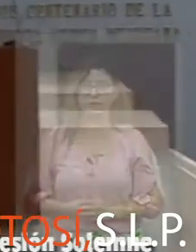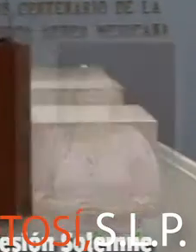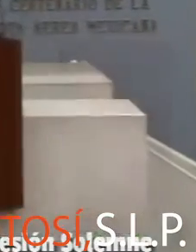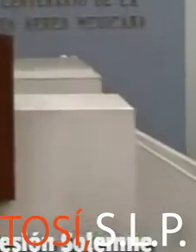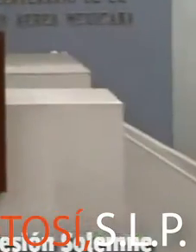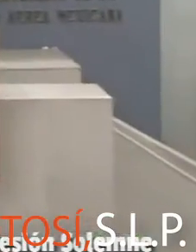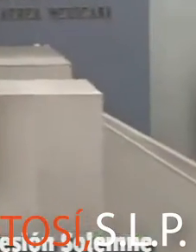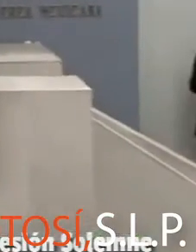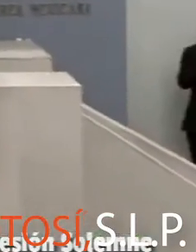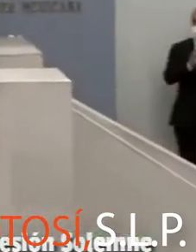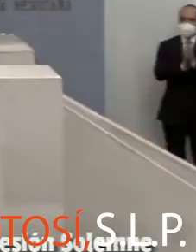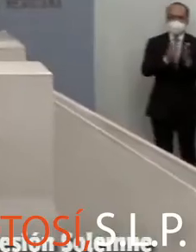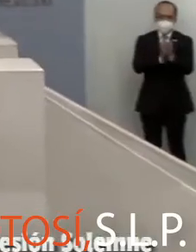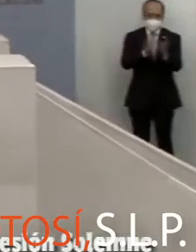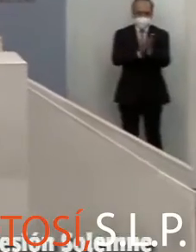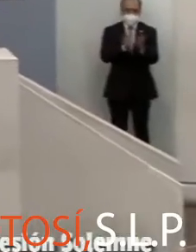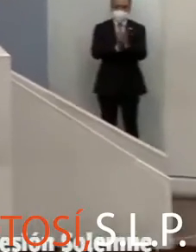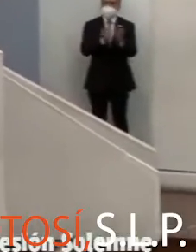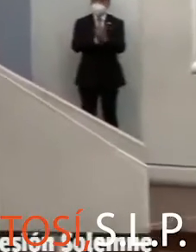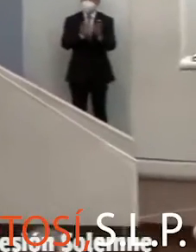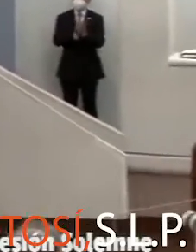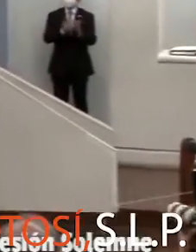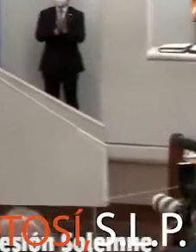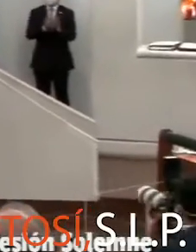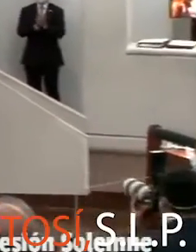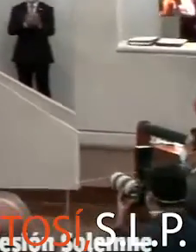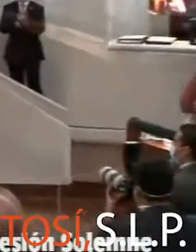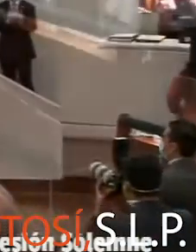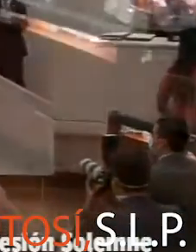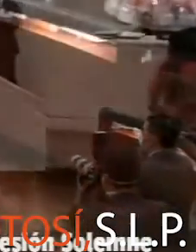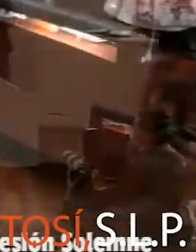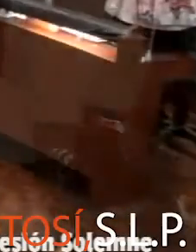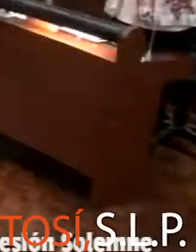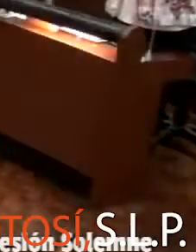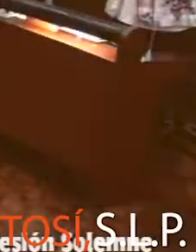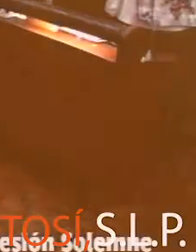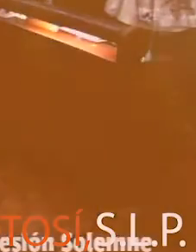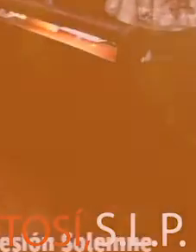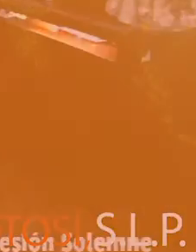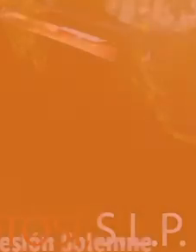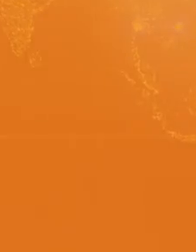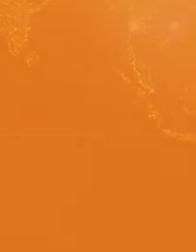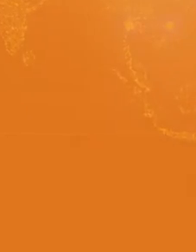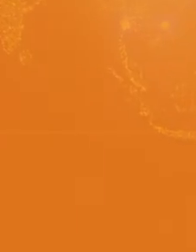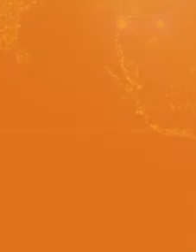con información de reuters ron es agencia quadratín san luís potosí